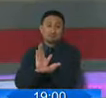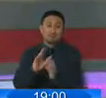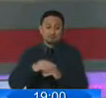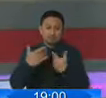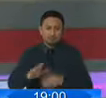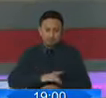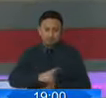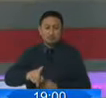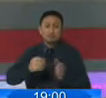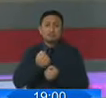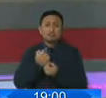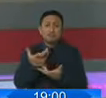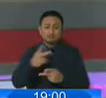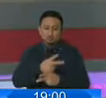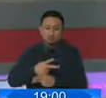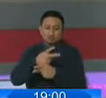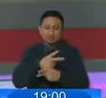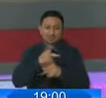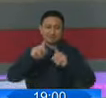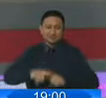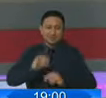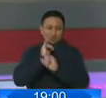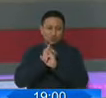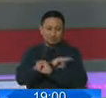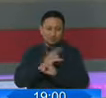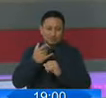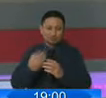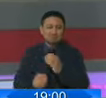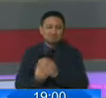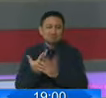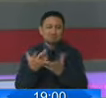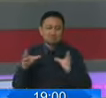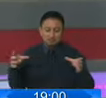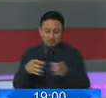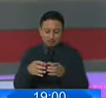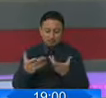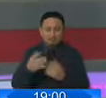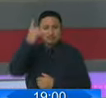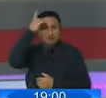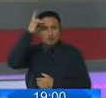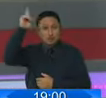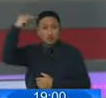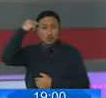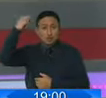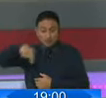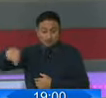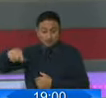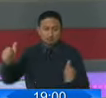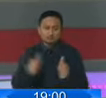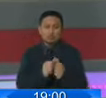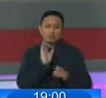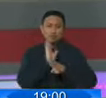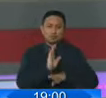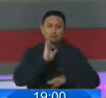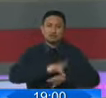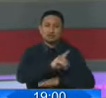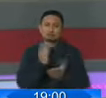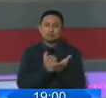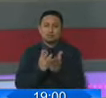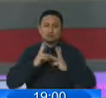defiende el informe de la Comisión Interinstitucional creada para definir una supuesta deuda del Estado con el IES por prestaciones de